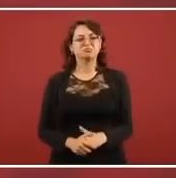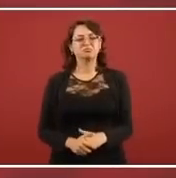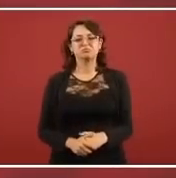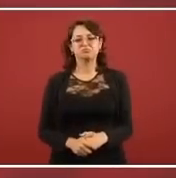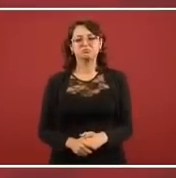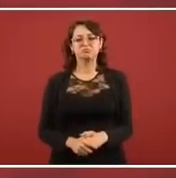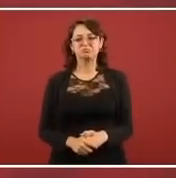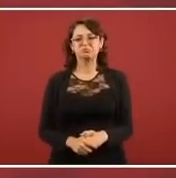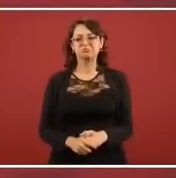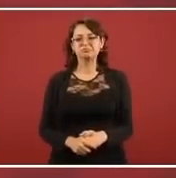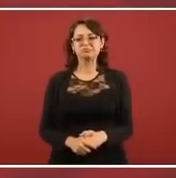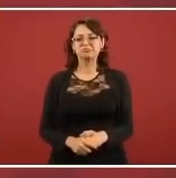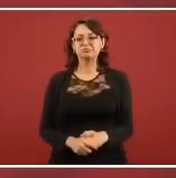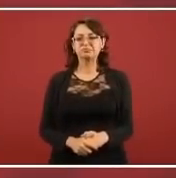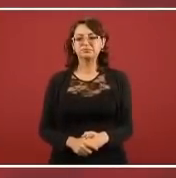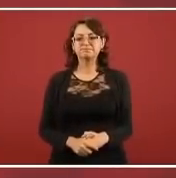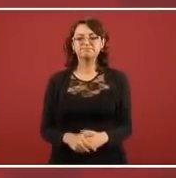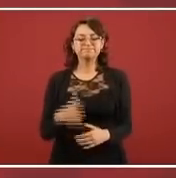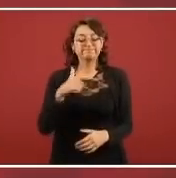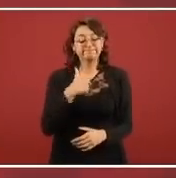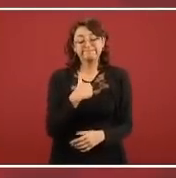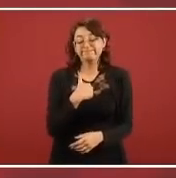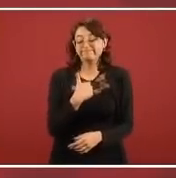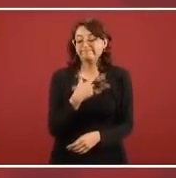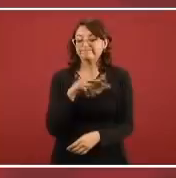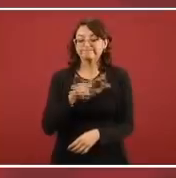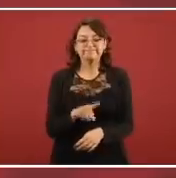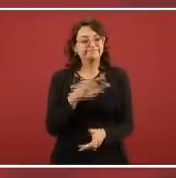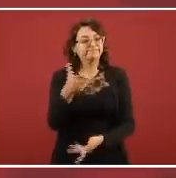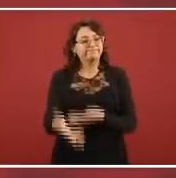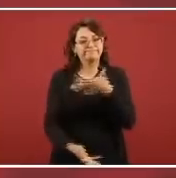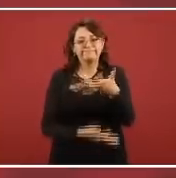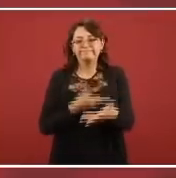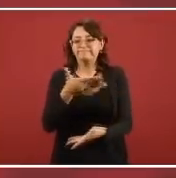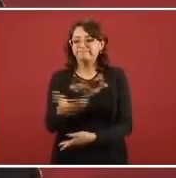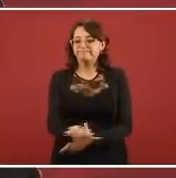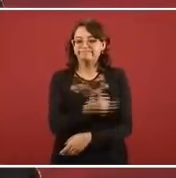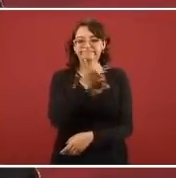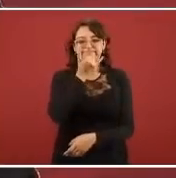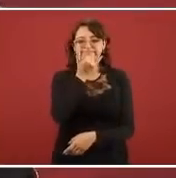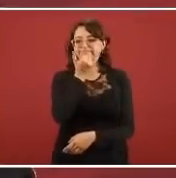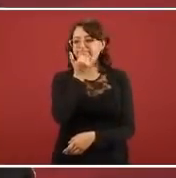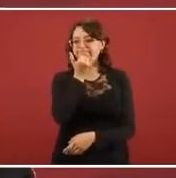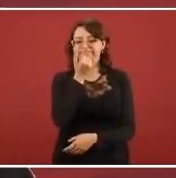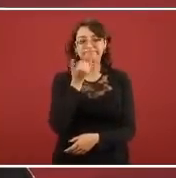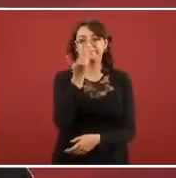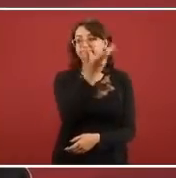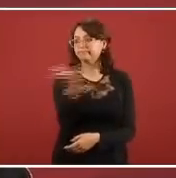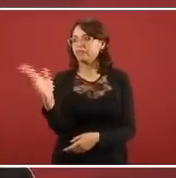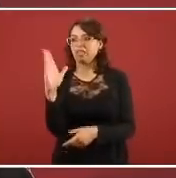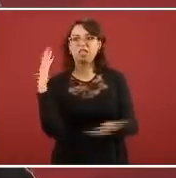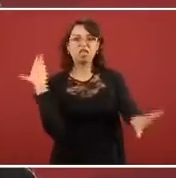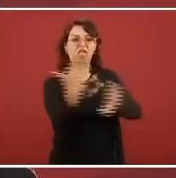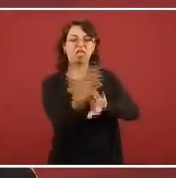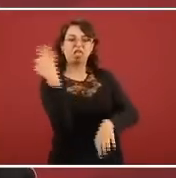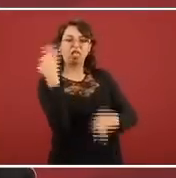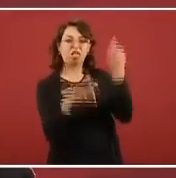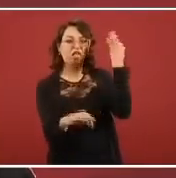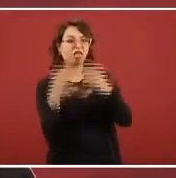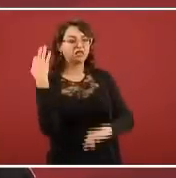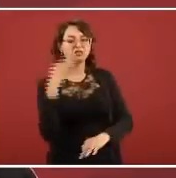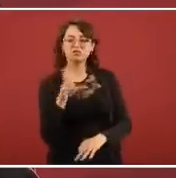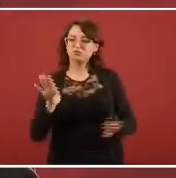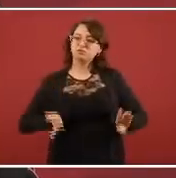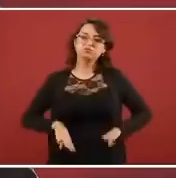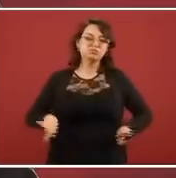que yo ofrezco disculpas, porque ese comportamiento no se debe